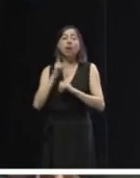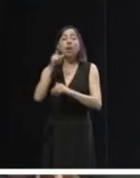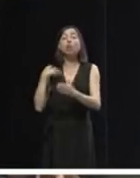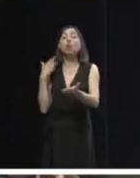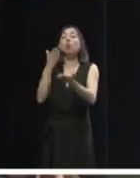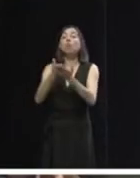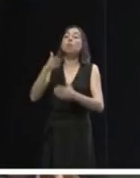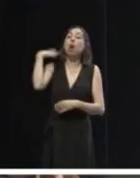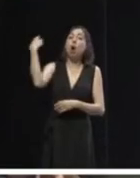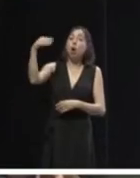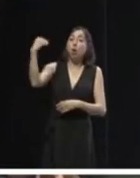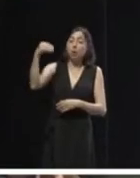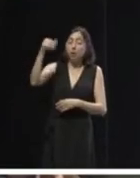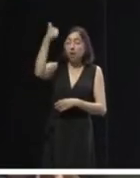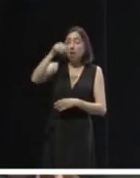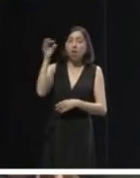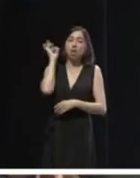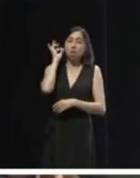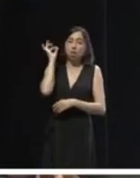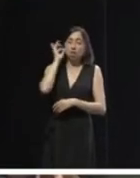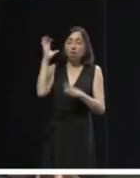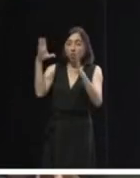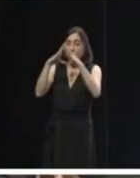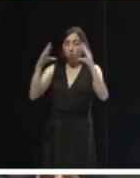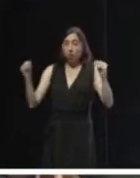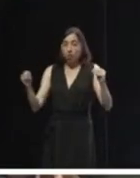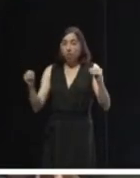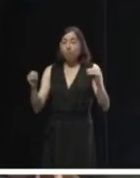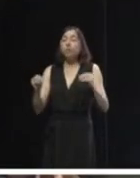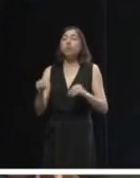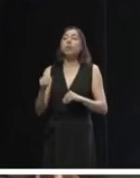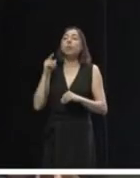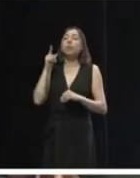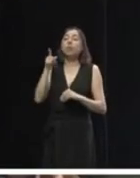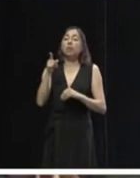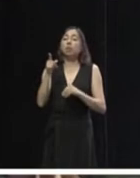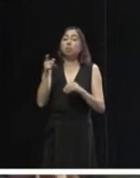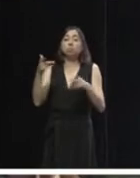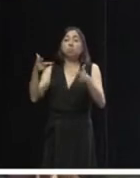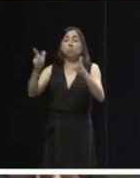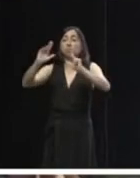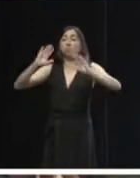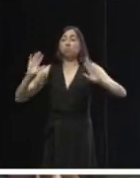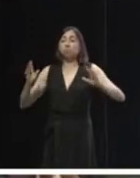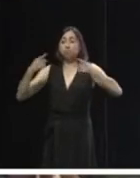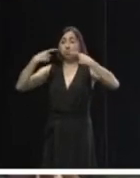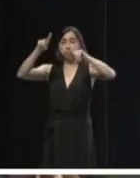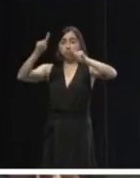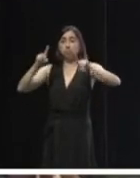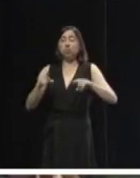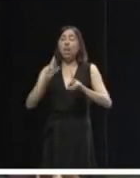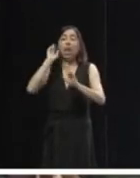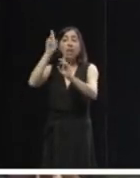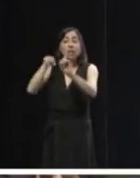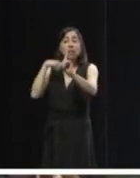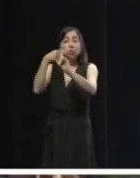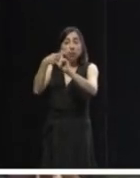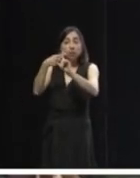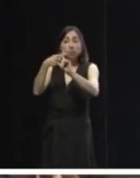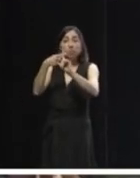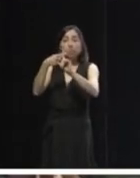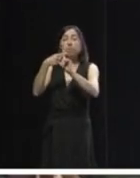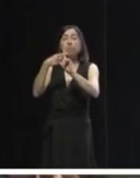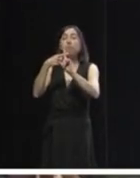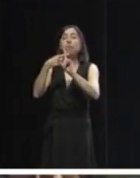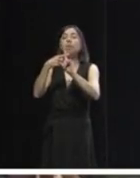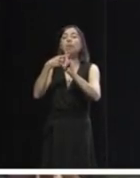los jóvenes y a las jóvenes andaluzas que está en sus manos que Sumar,